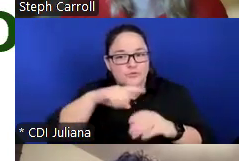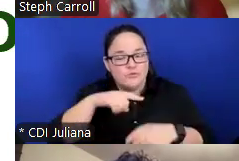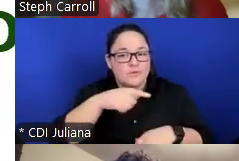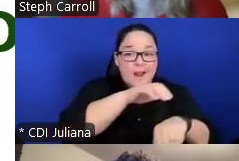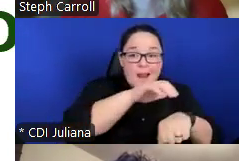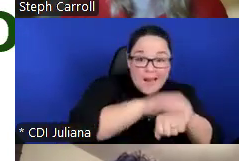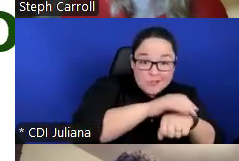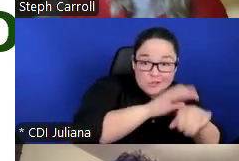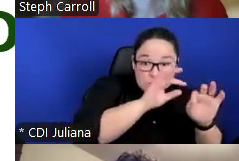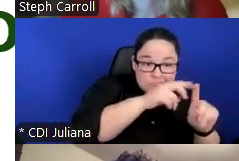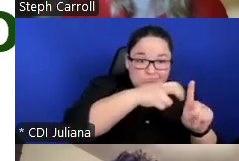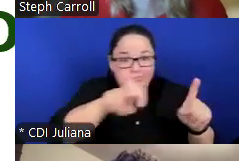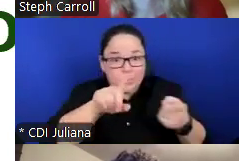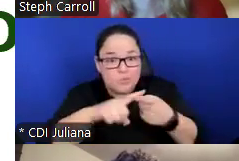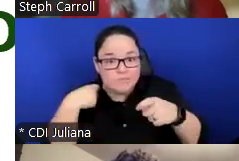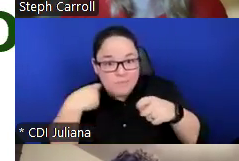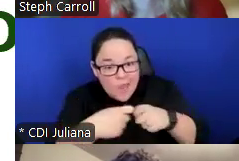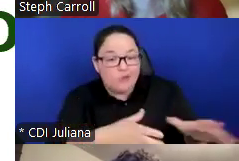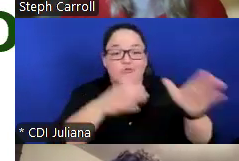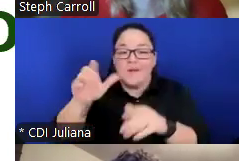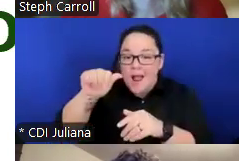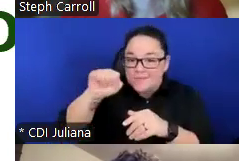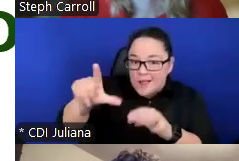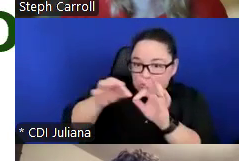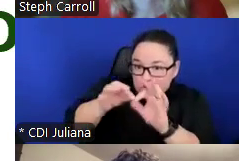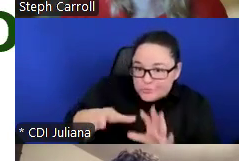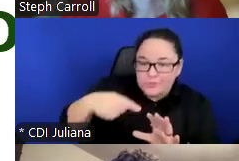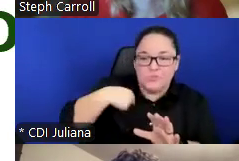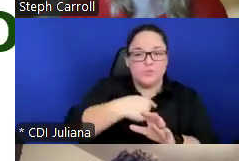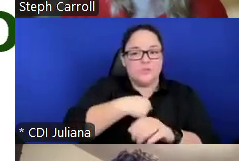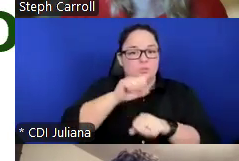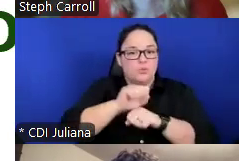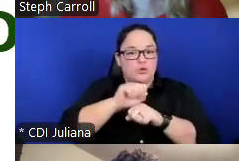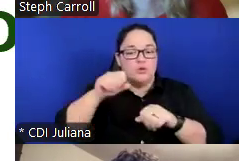ASL, working within a framework called language justice.